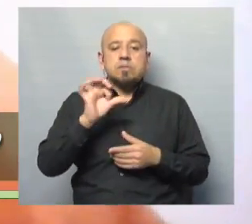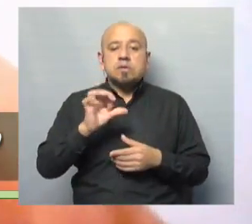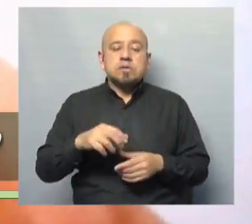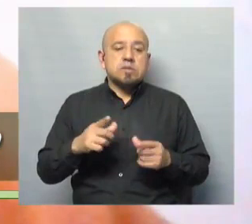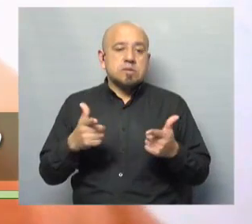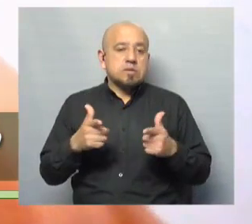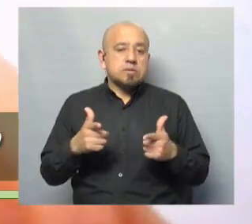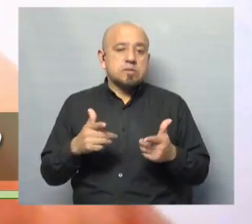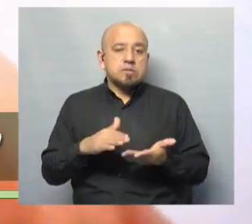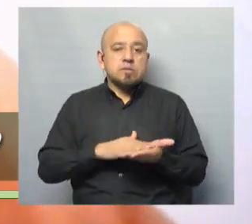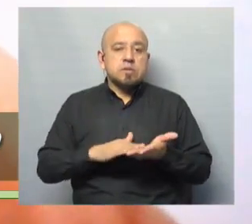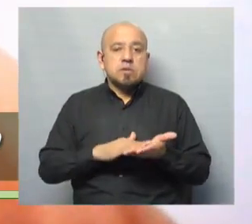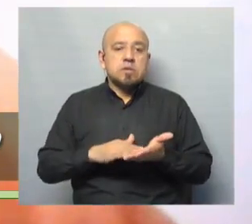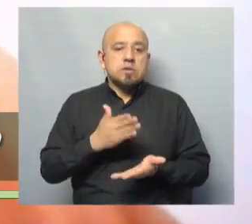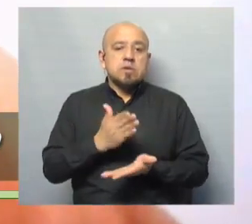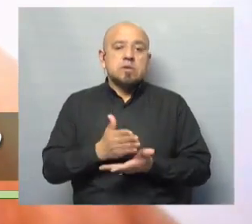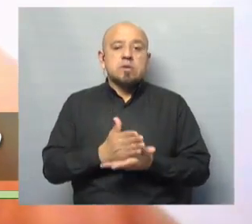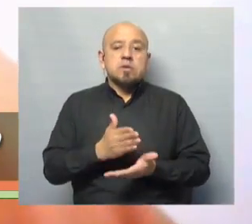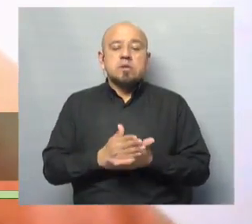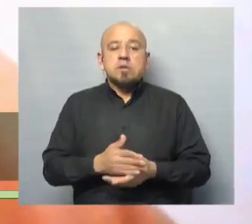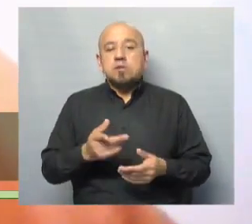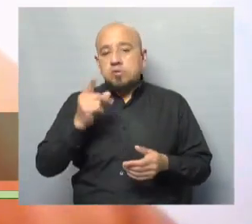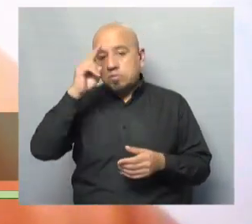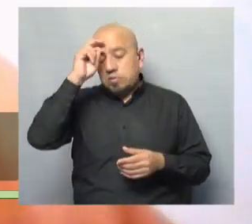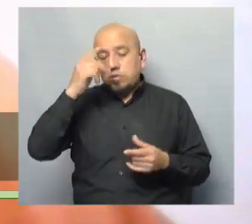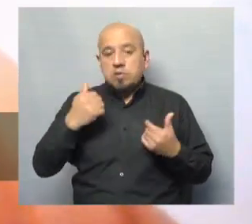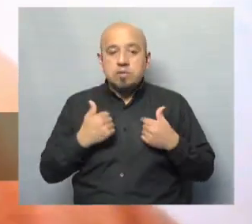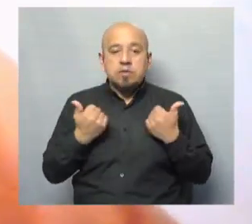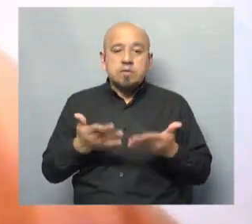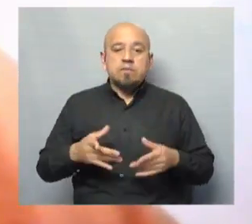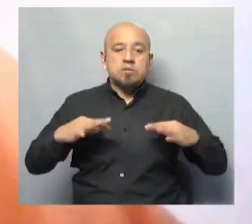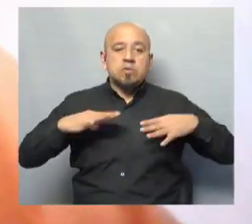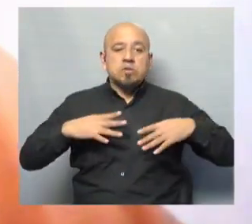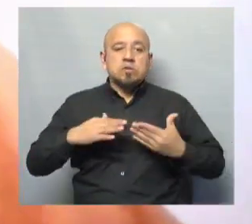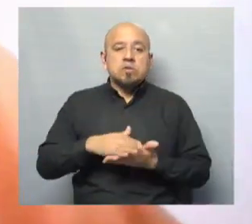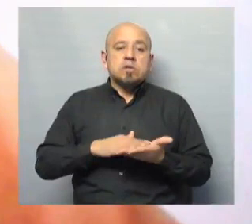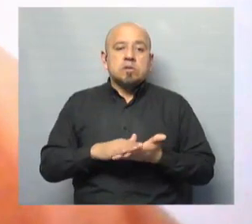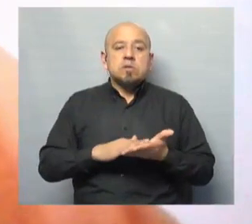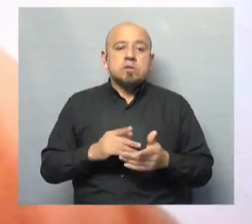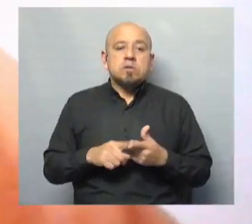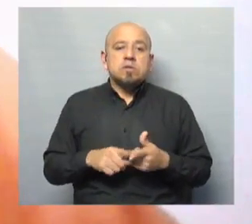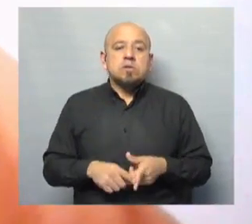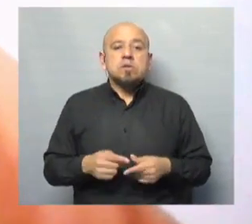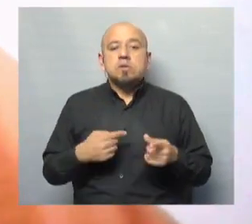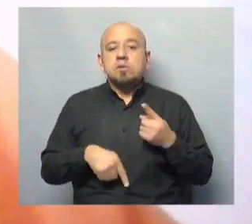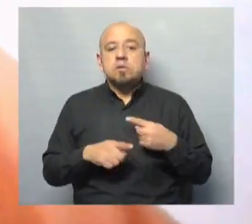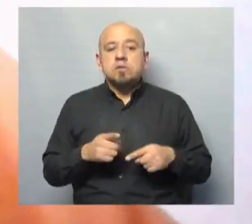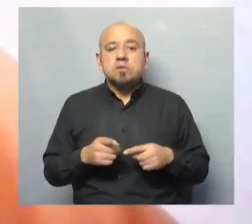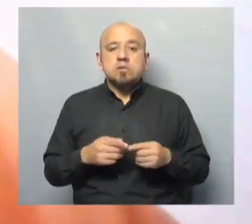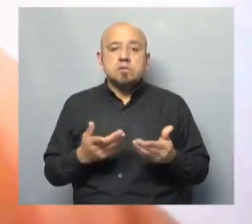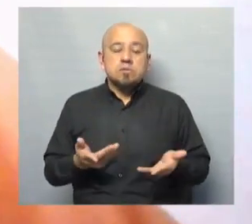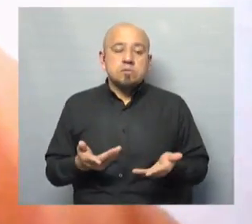tenían derechos para pisos sociales beneficios jubilatorios este por lo cual configura